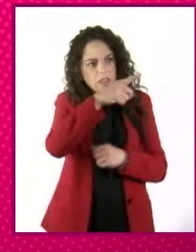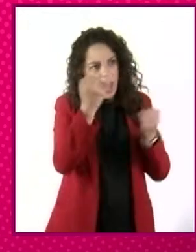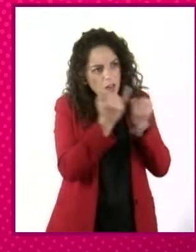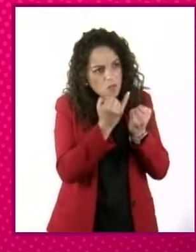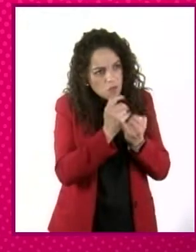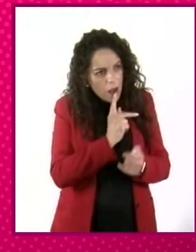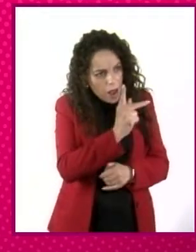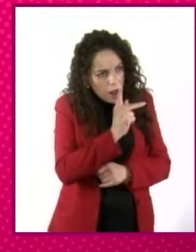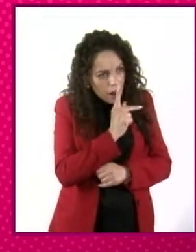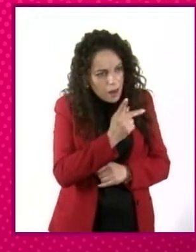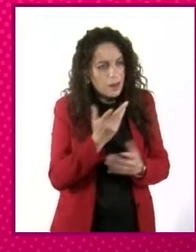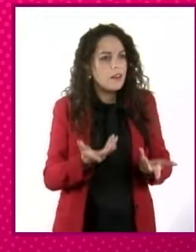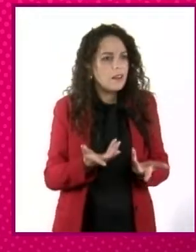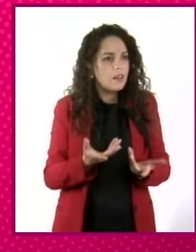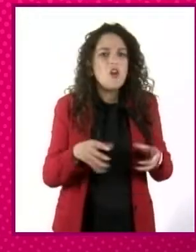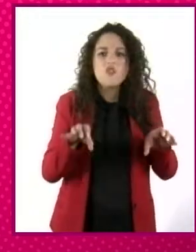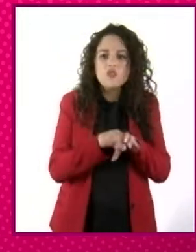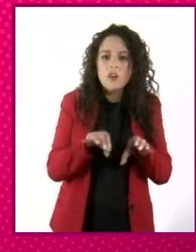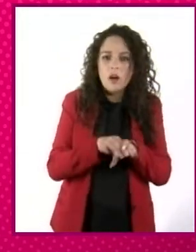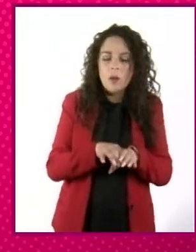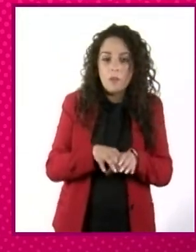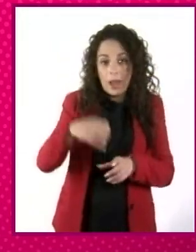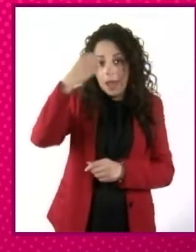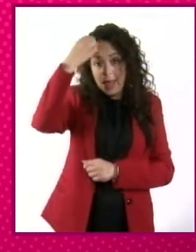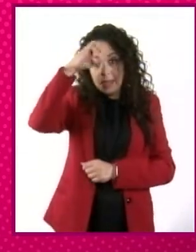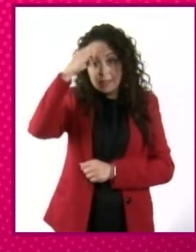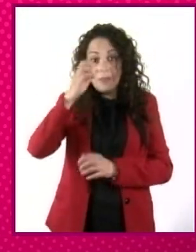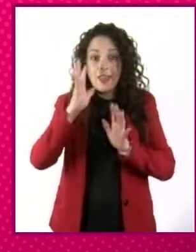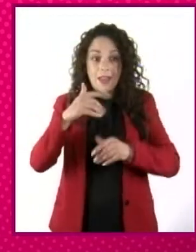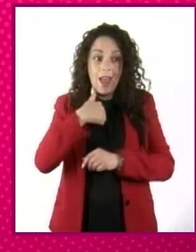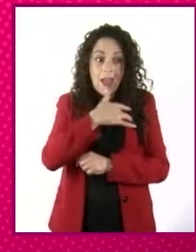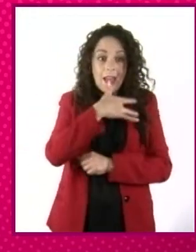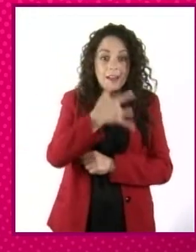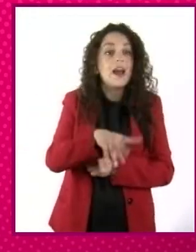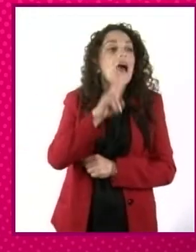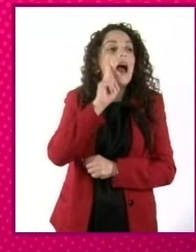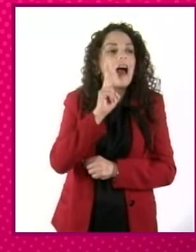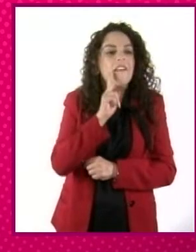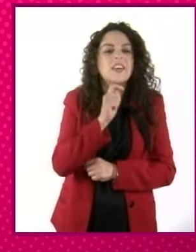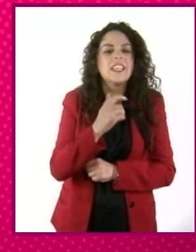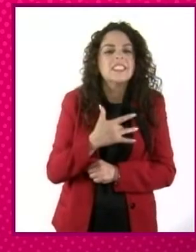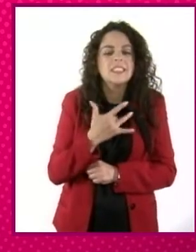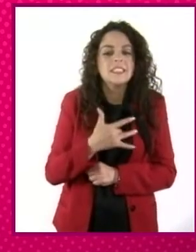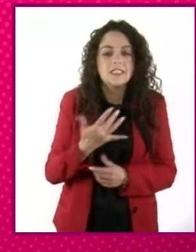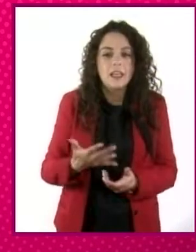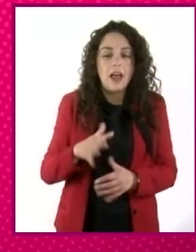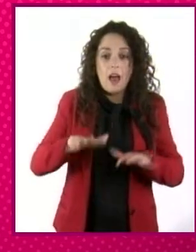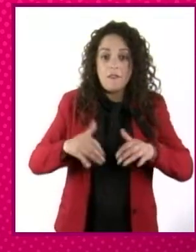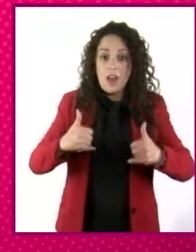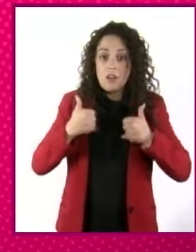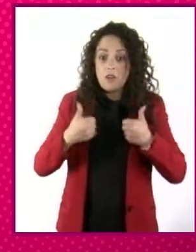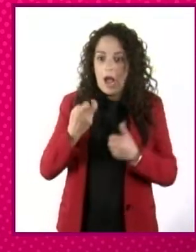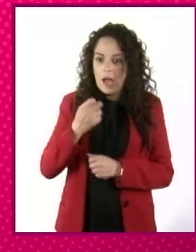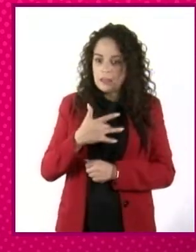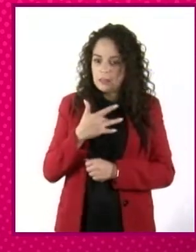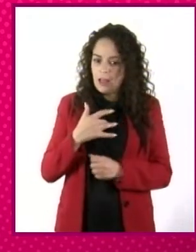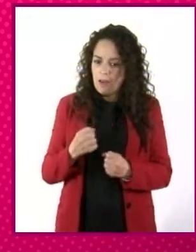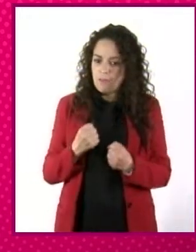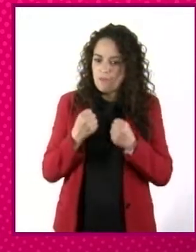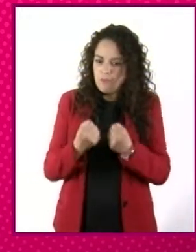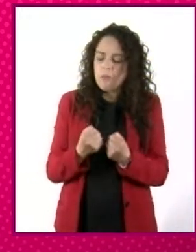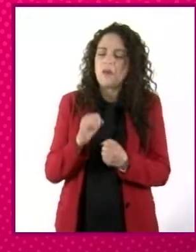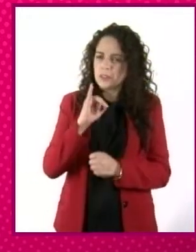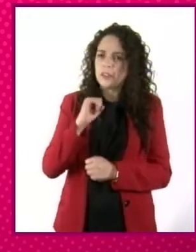en pareja y tener la experiencia de enamorarme, que además en la adolescencia muchas veces es como que te da valor estar en